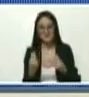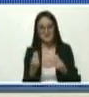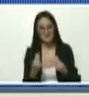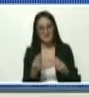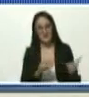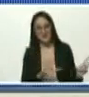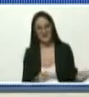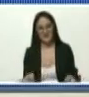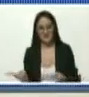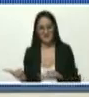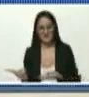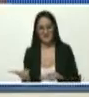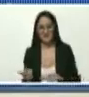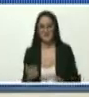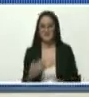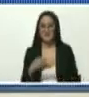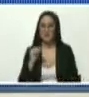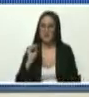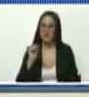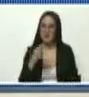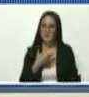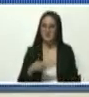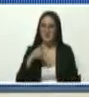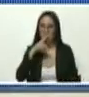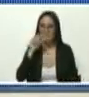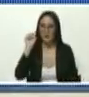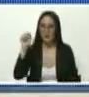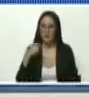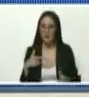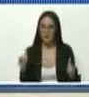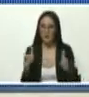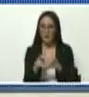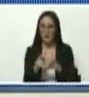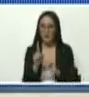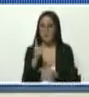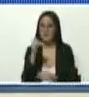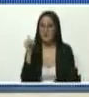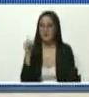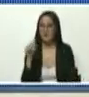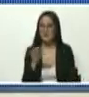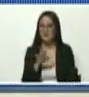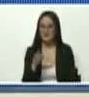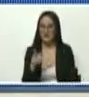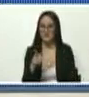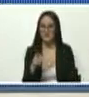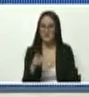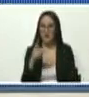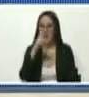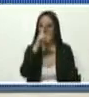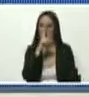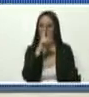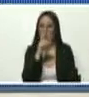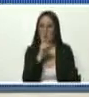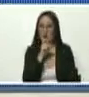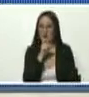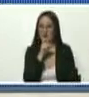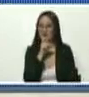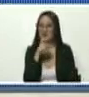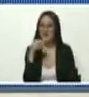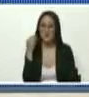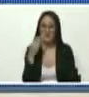que se me ha brindado y, como le dije al presidente Maduro cuando me reuní con él por primera vez en Kuwait, mi país, en junio, considero